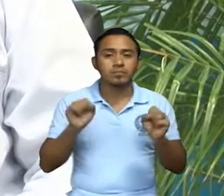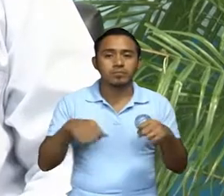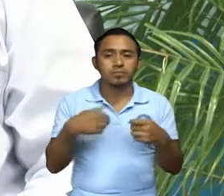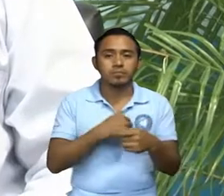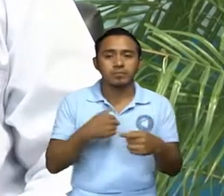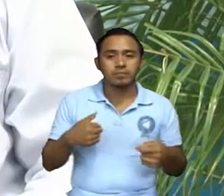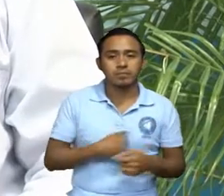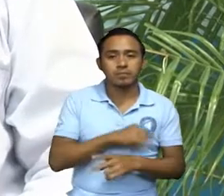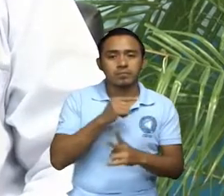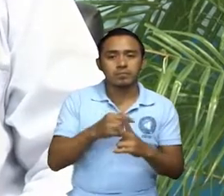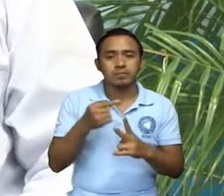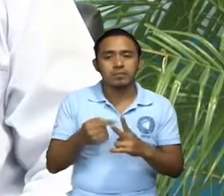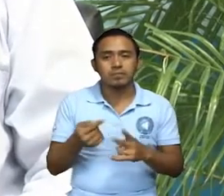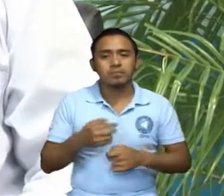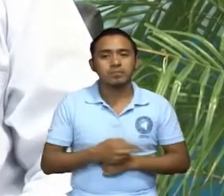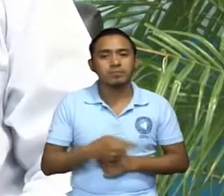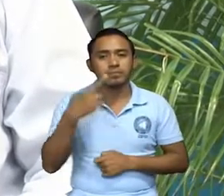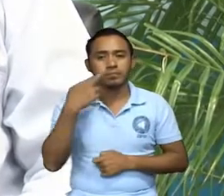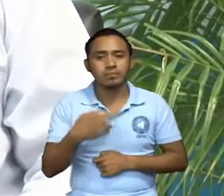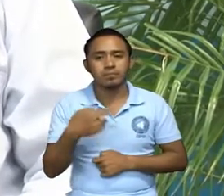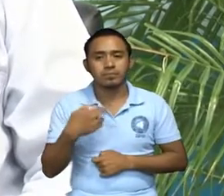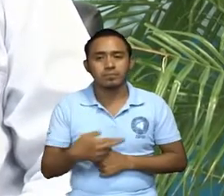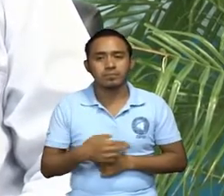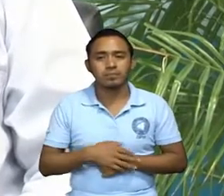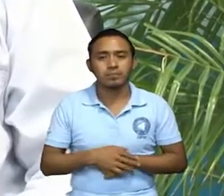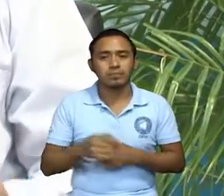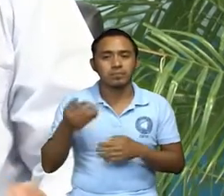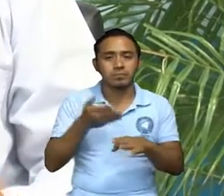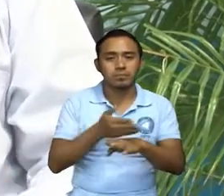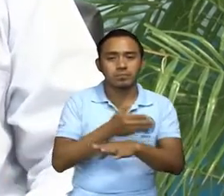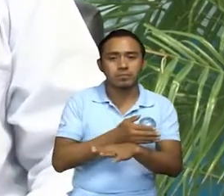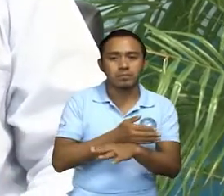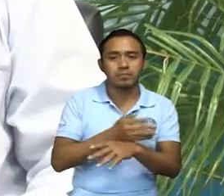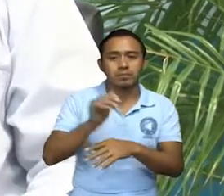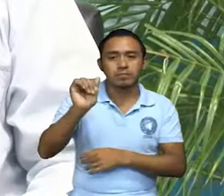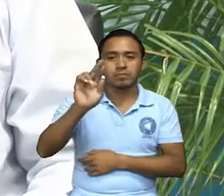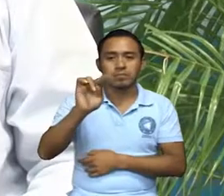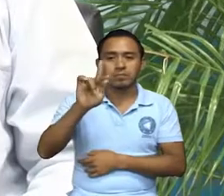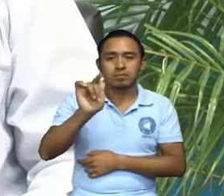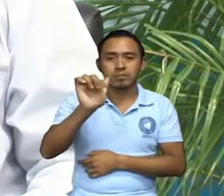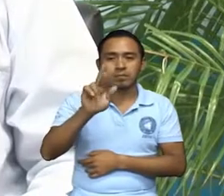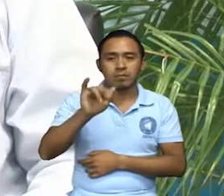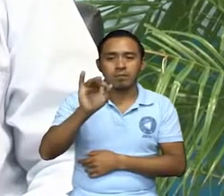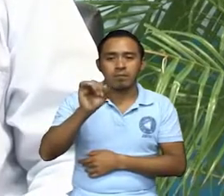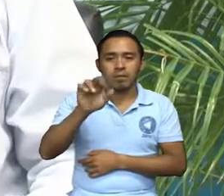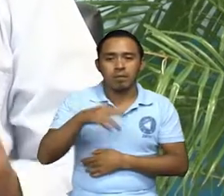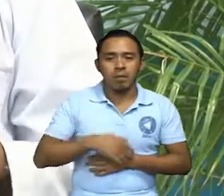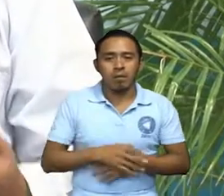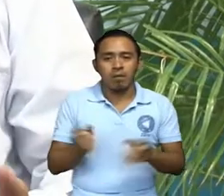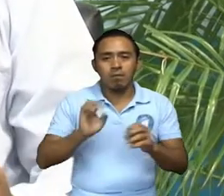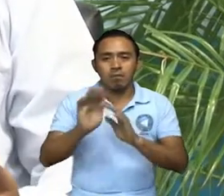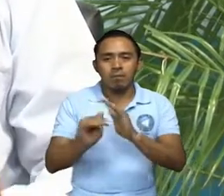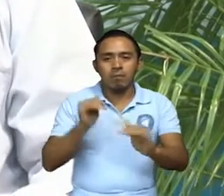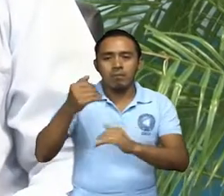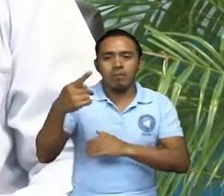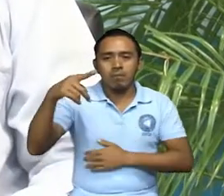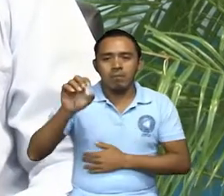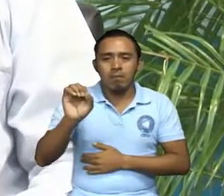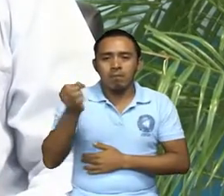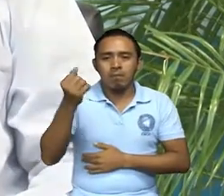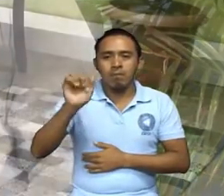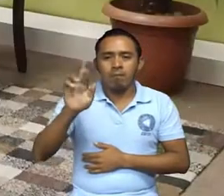maneras, ¿ya? Okay. Puede ser un sangrado anterior y un sangrado posterior, y eso puede, ¿cómo lo puedo decir?, cambiar la manera de cómo vamos a tratar al